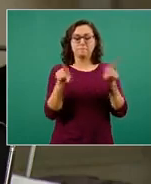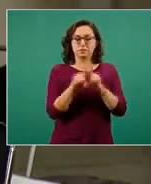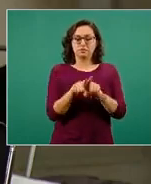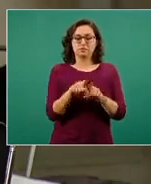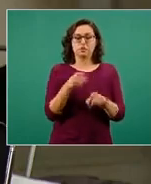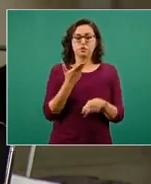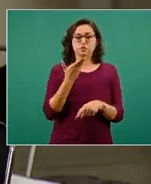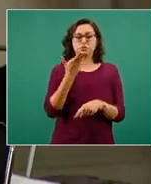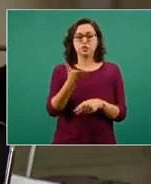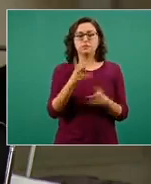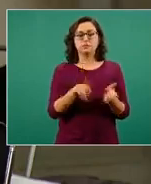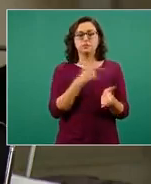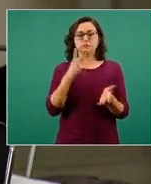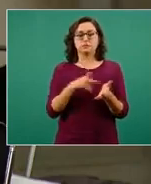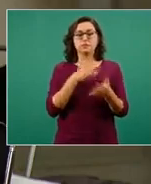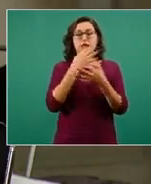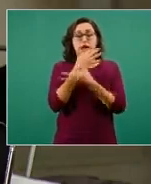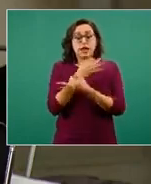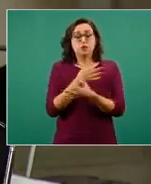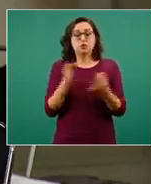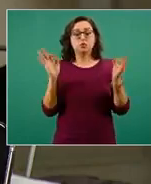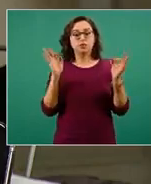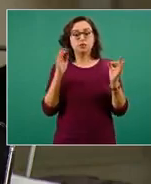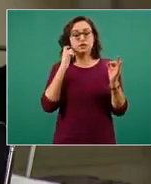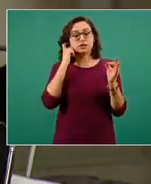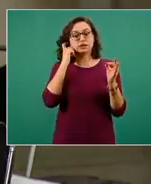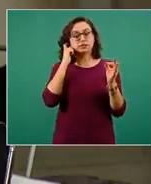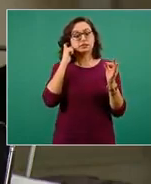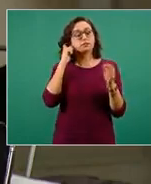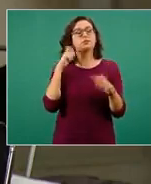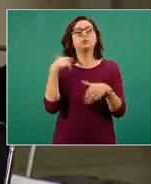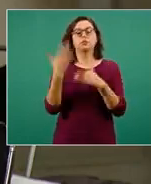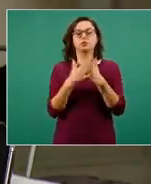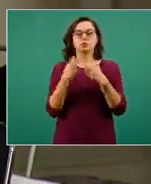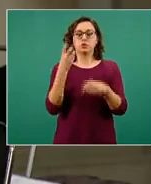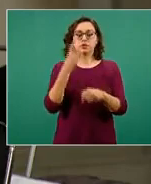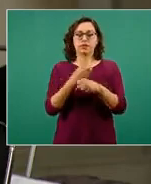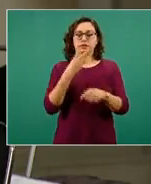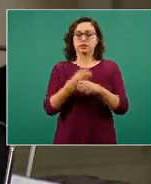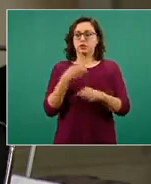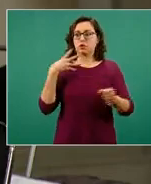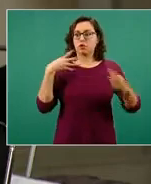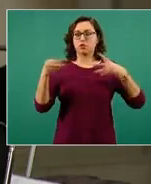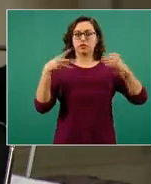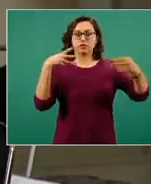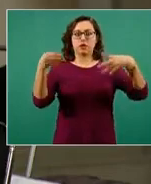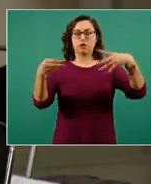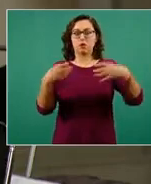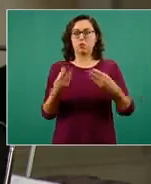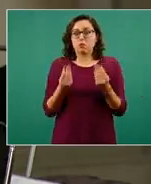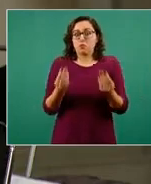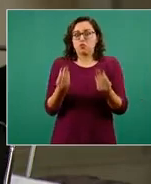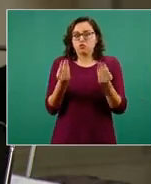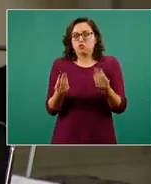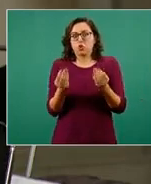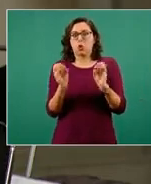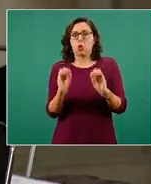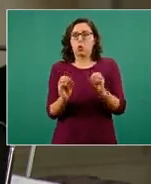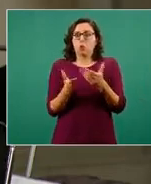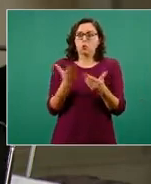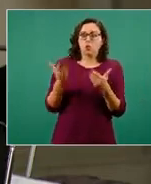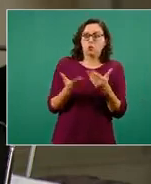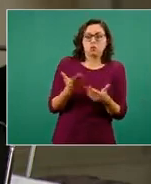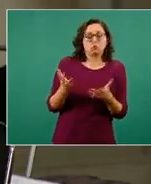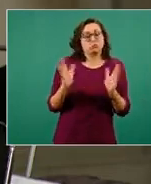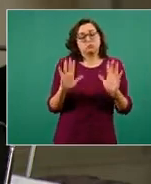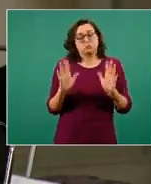ha declarado que no se puede proyectar qué tan fuerte pegará esta tercera ola. ¿Qué es lo que sí se puede proyectar de la tercera ola